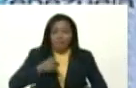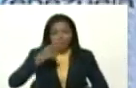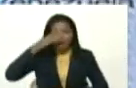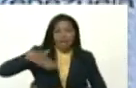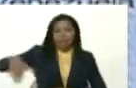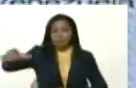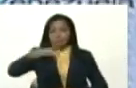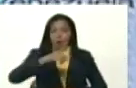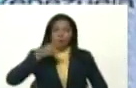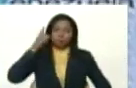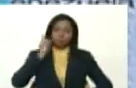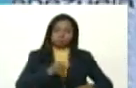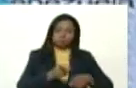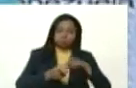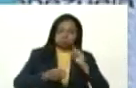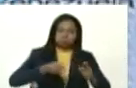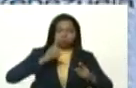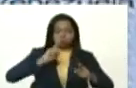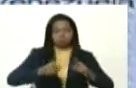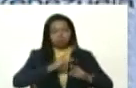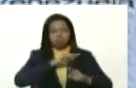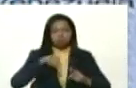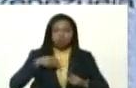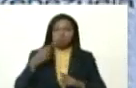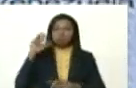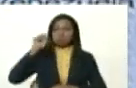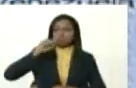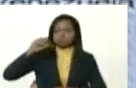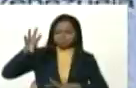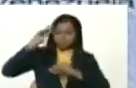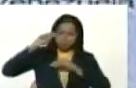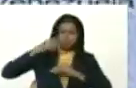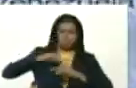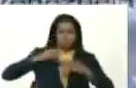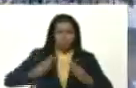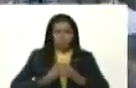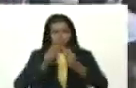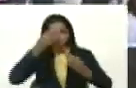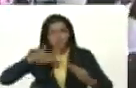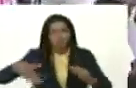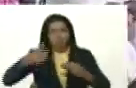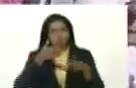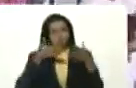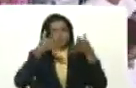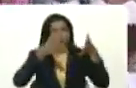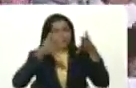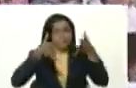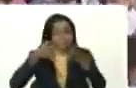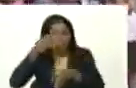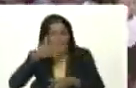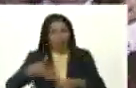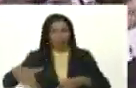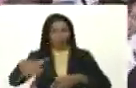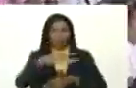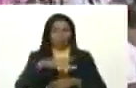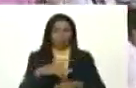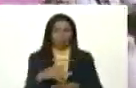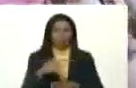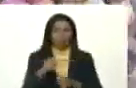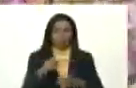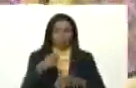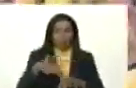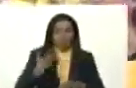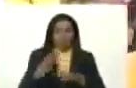pueblo el que manda y nosotros obedecemos junto al pueblo, para el pueblo. Y eso vale para todos